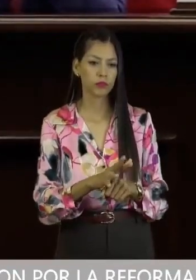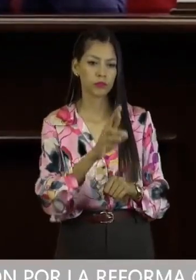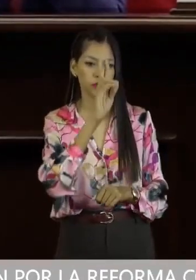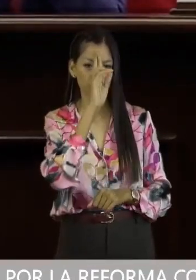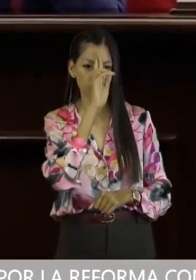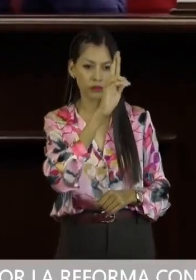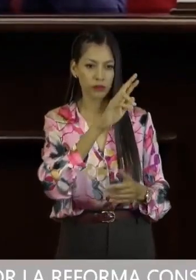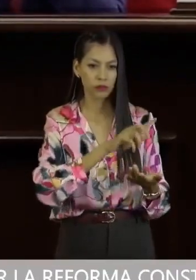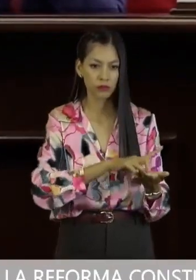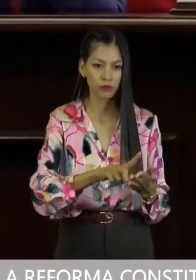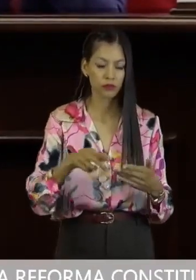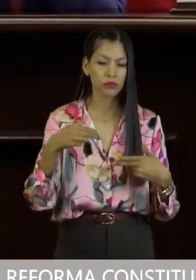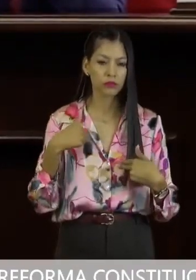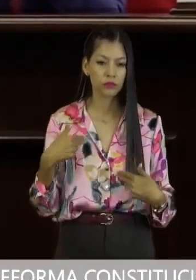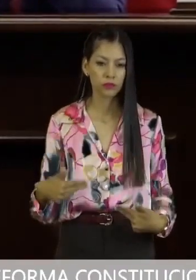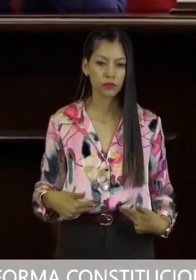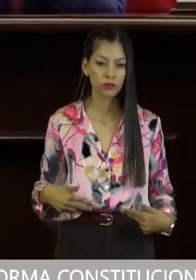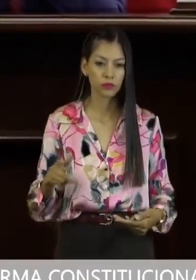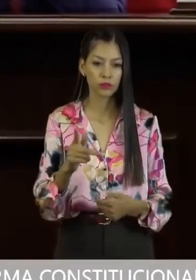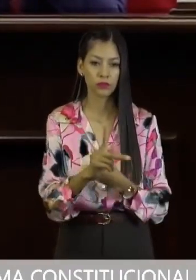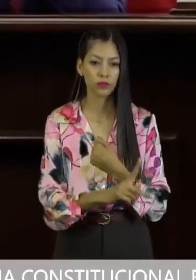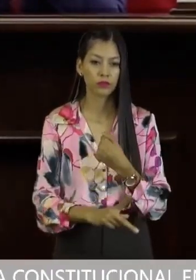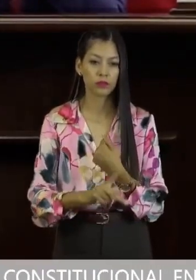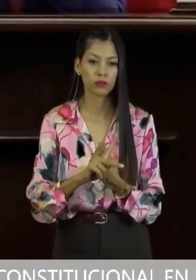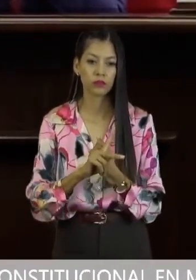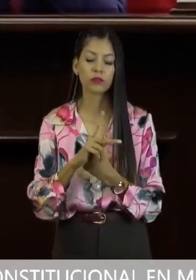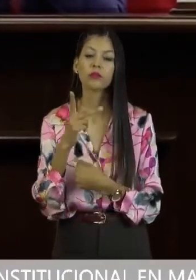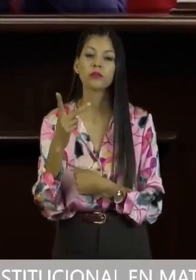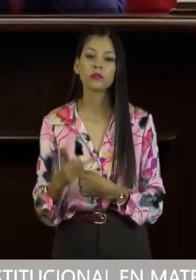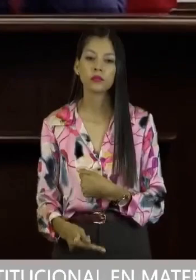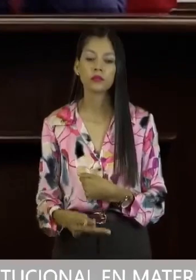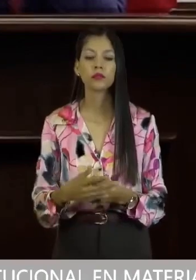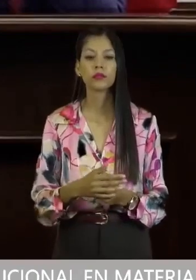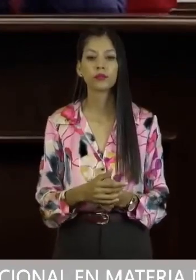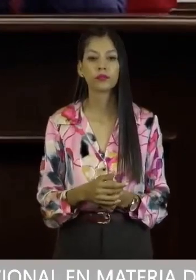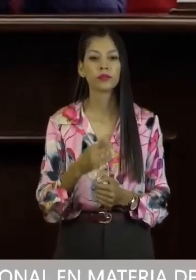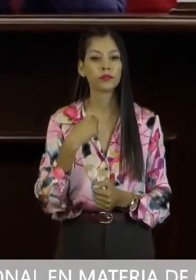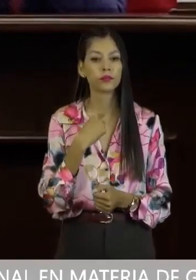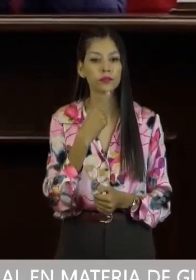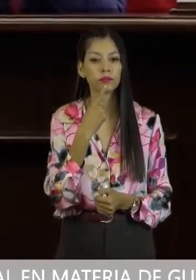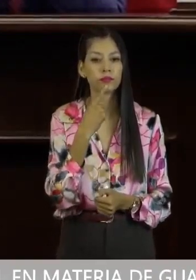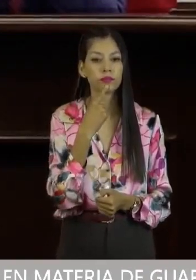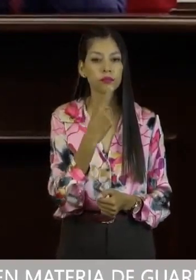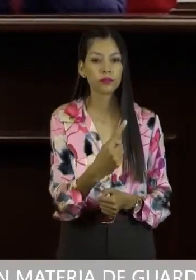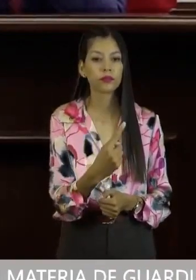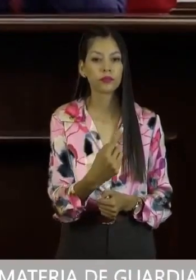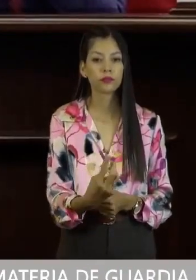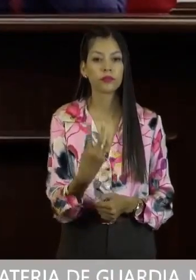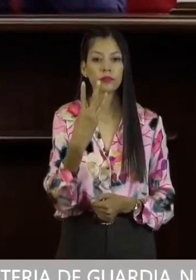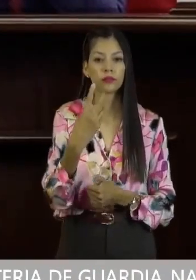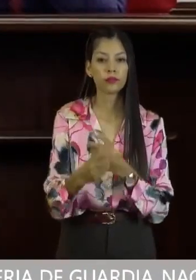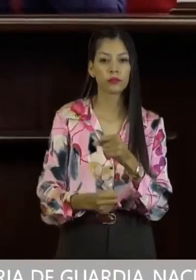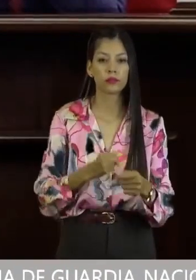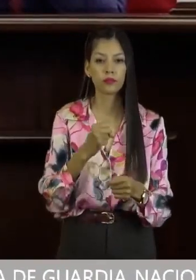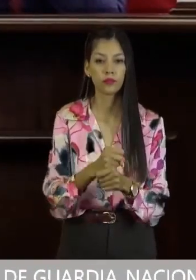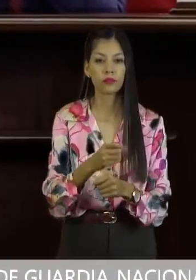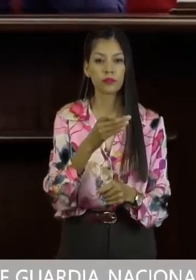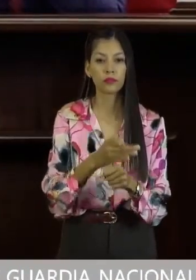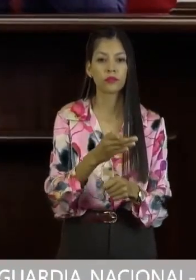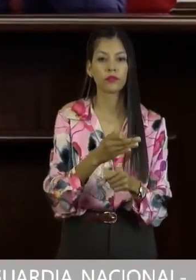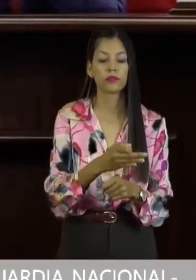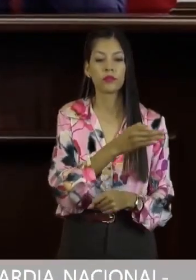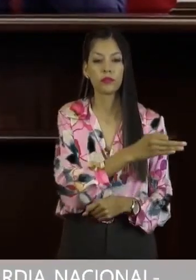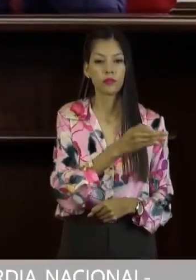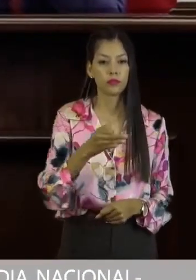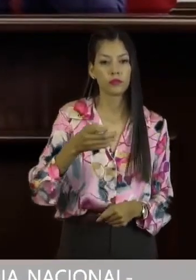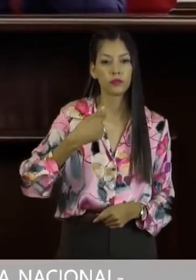a los derechos humanos en el país. He de decirles que de 3 años a la fecha,